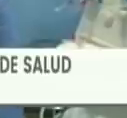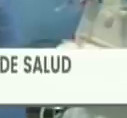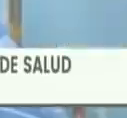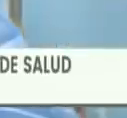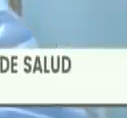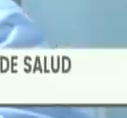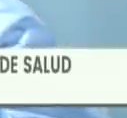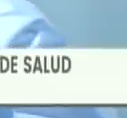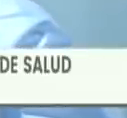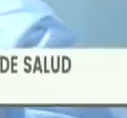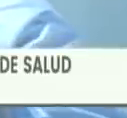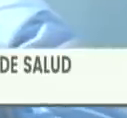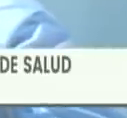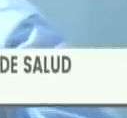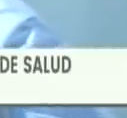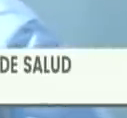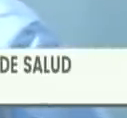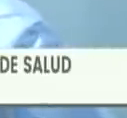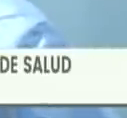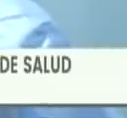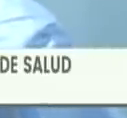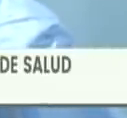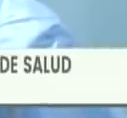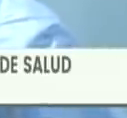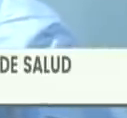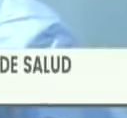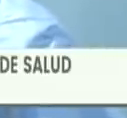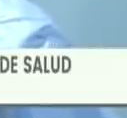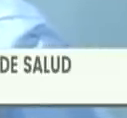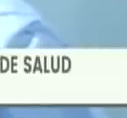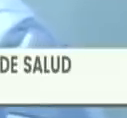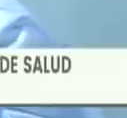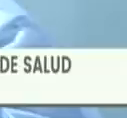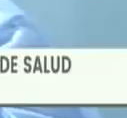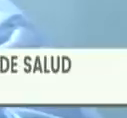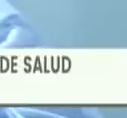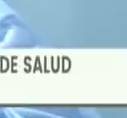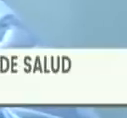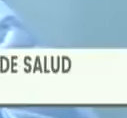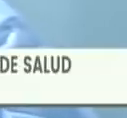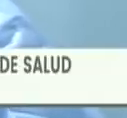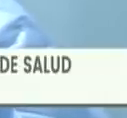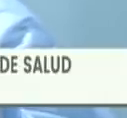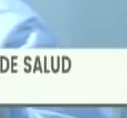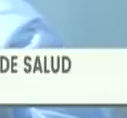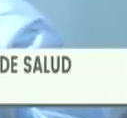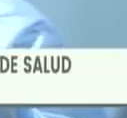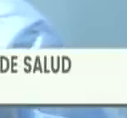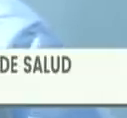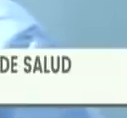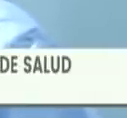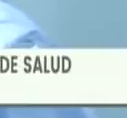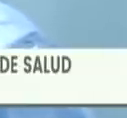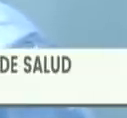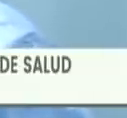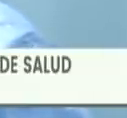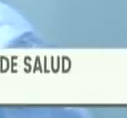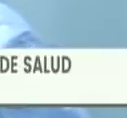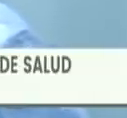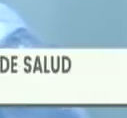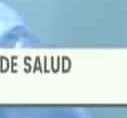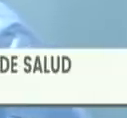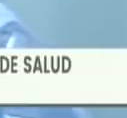nos encontramos el día de hoy inaugurando la unidad de diálisis de Tinaquillo, en donde vamos a contar con 3 máquinas para